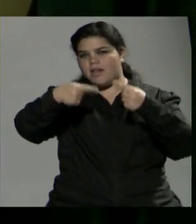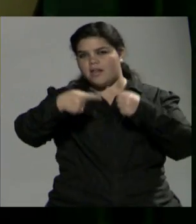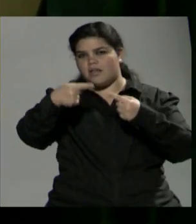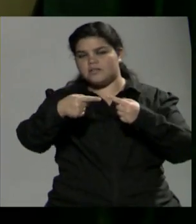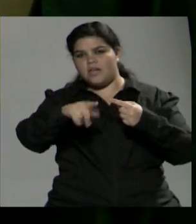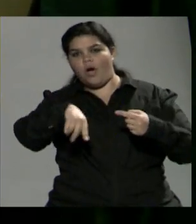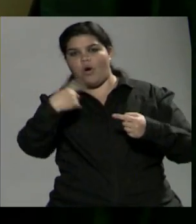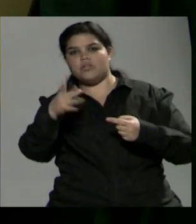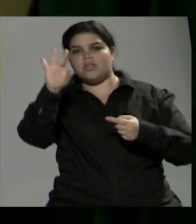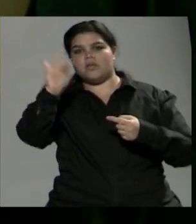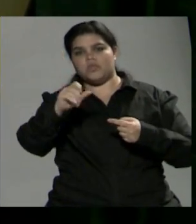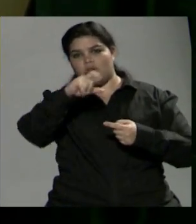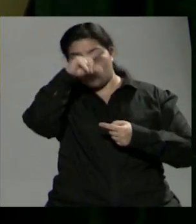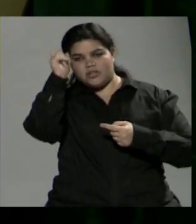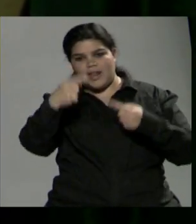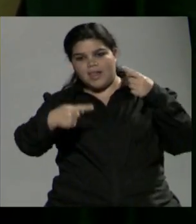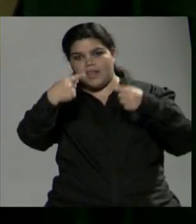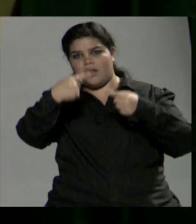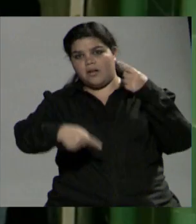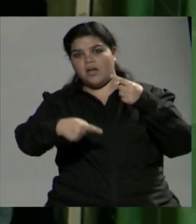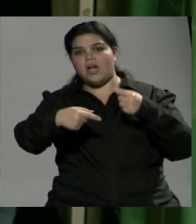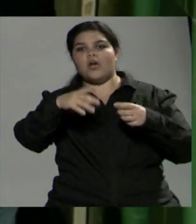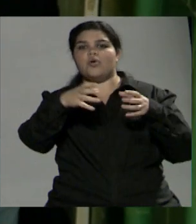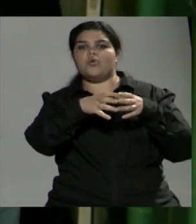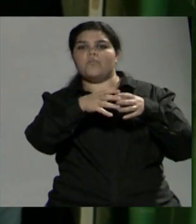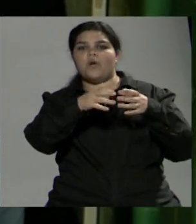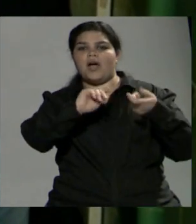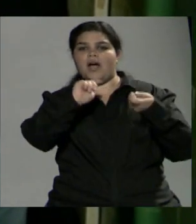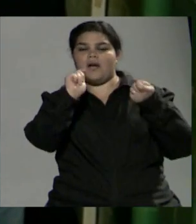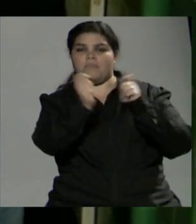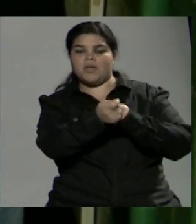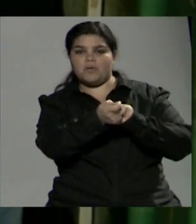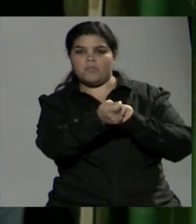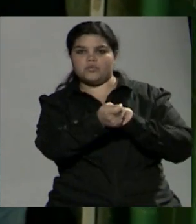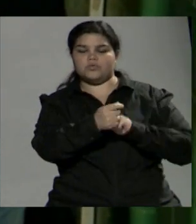categoría Diputados Nacionales, en la que Cambiemos superaba por